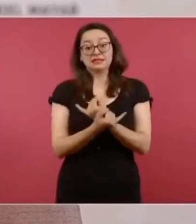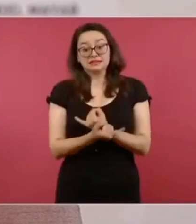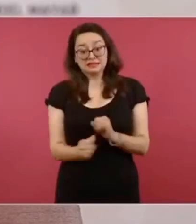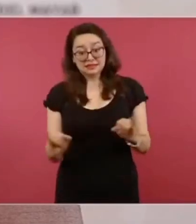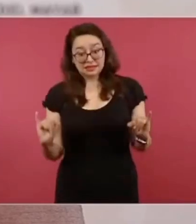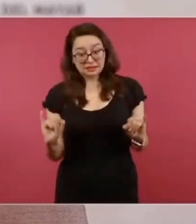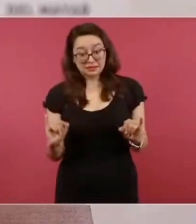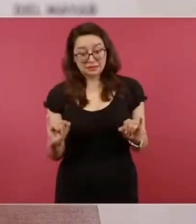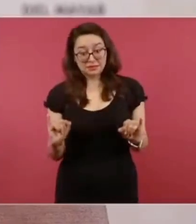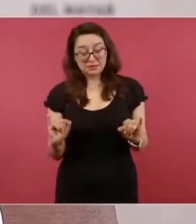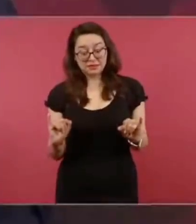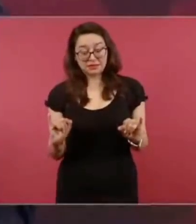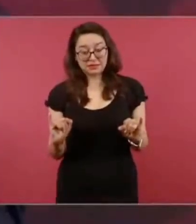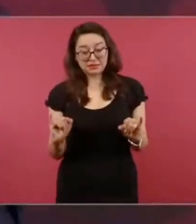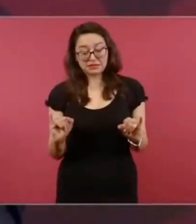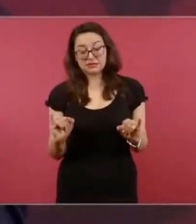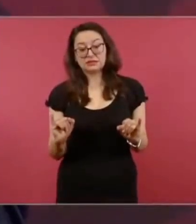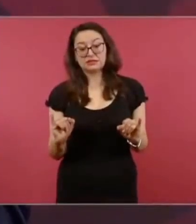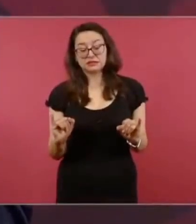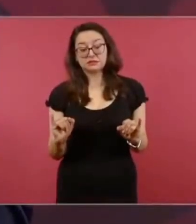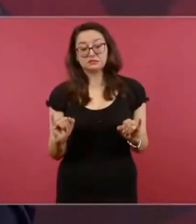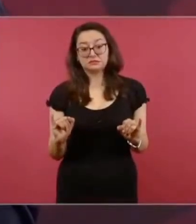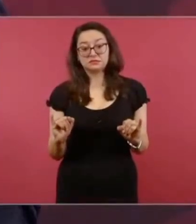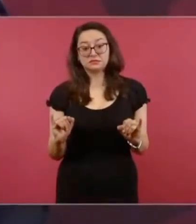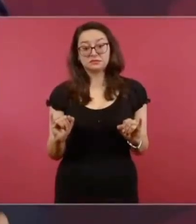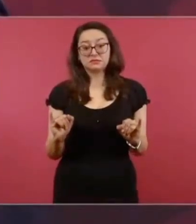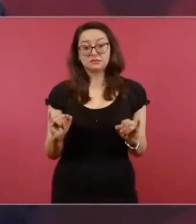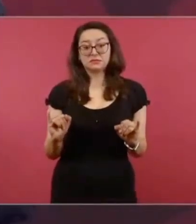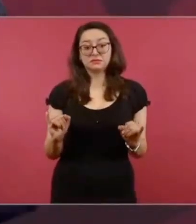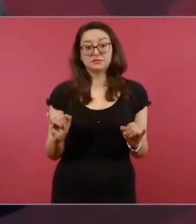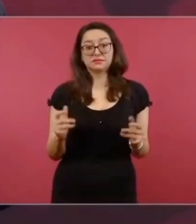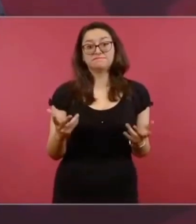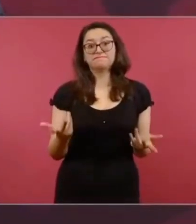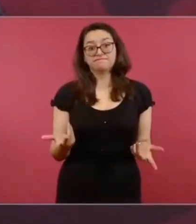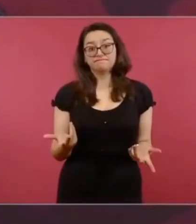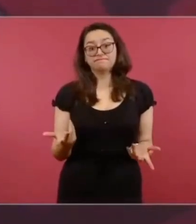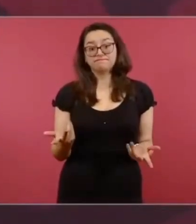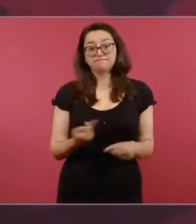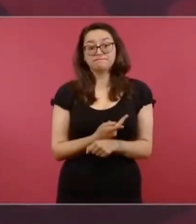después del intento fallido de Iturbide